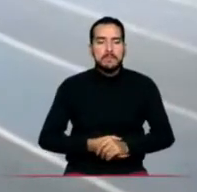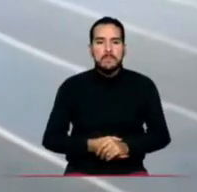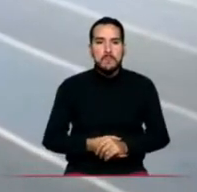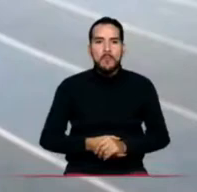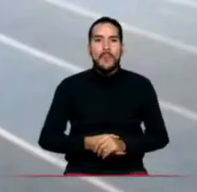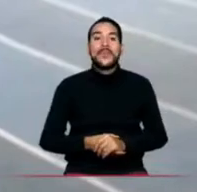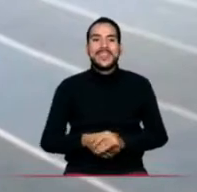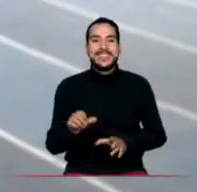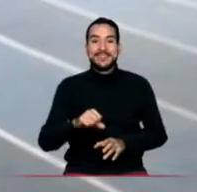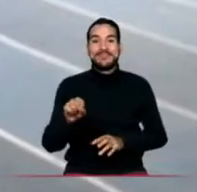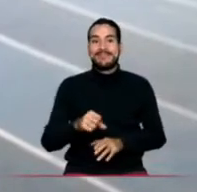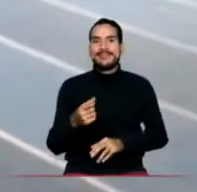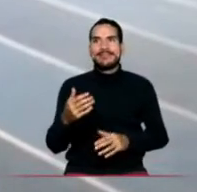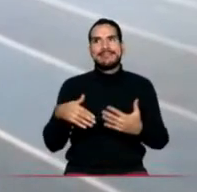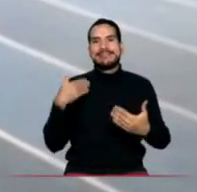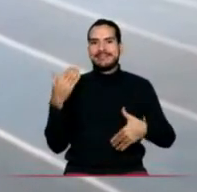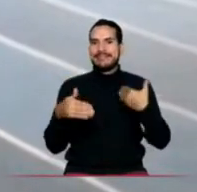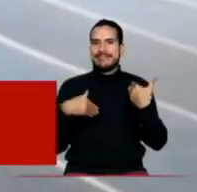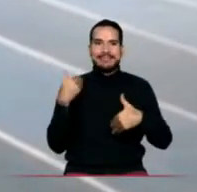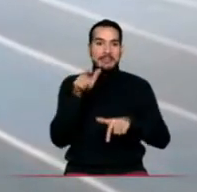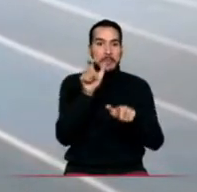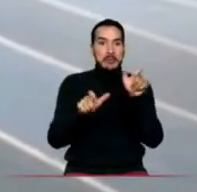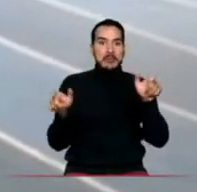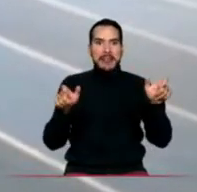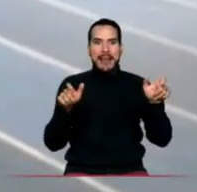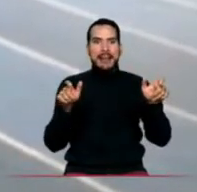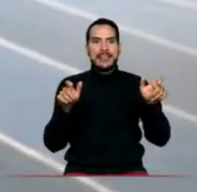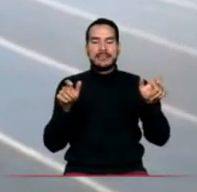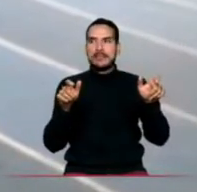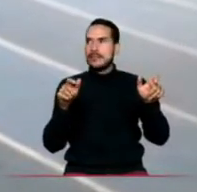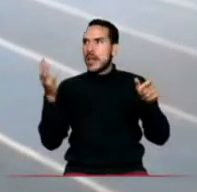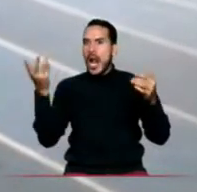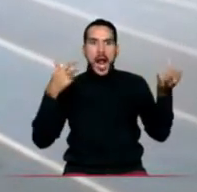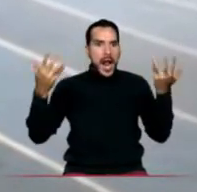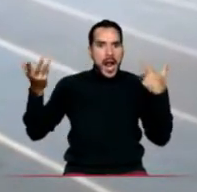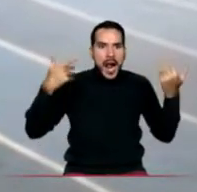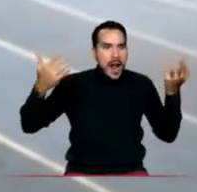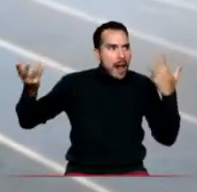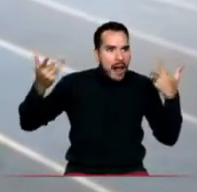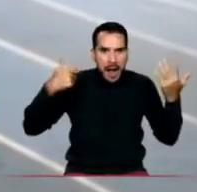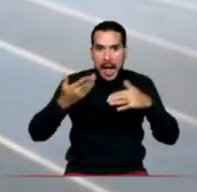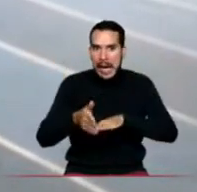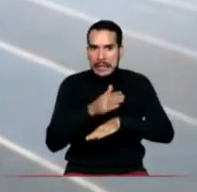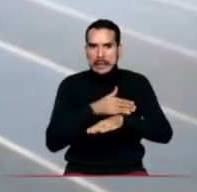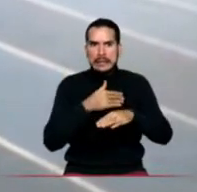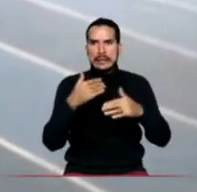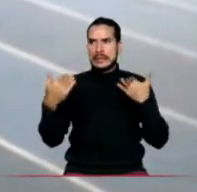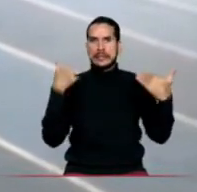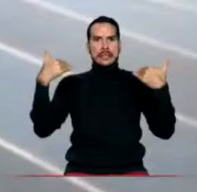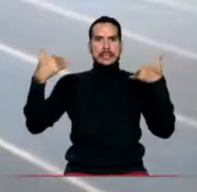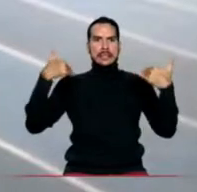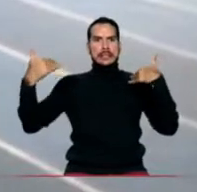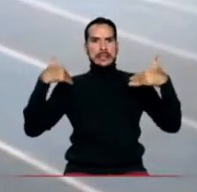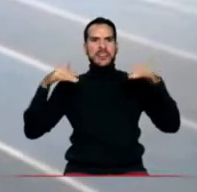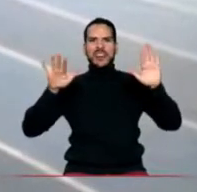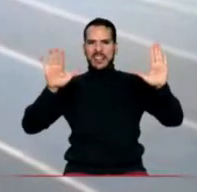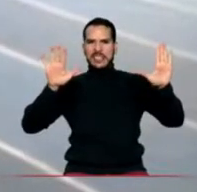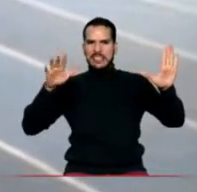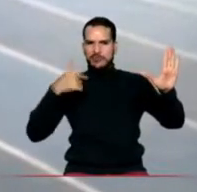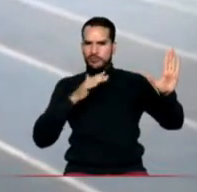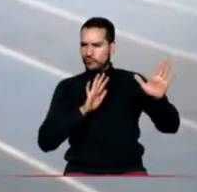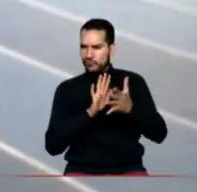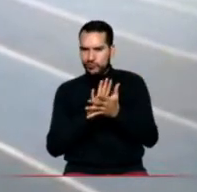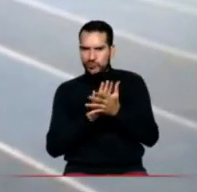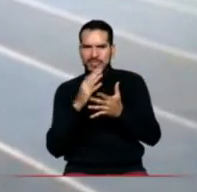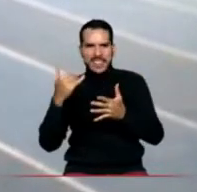Bueno, estamos muy contentos de oír a la gente justamente, de que esto era lo que nos estaba pidiendo la comunidad día a día después de haberla abierto en las